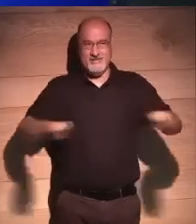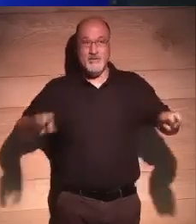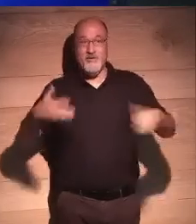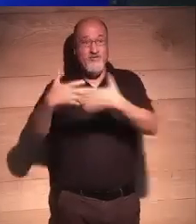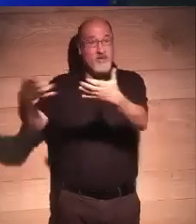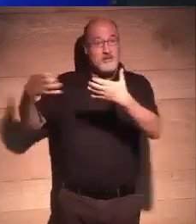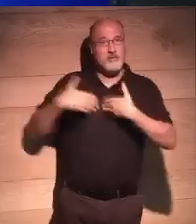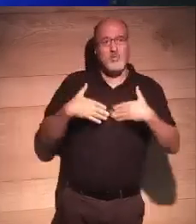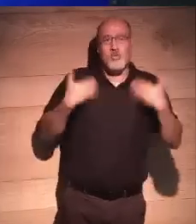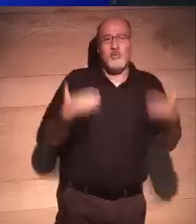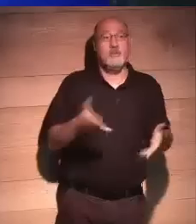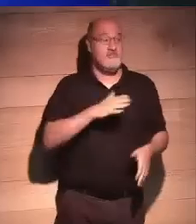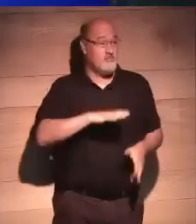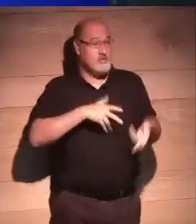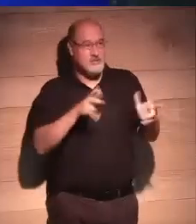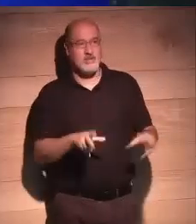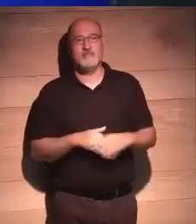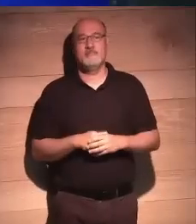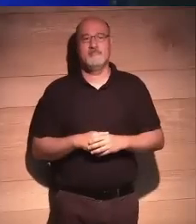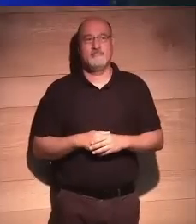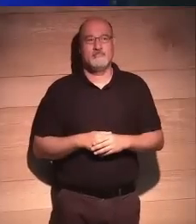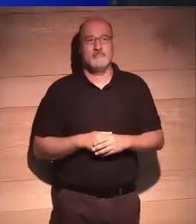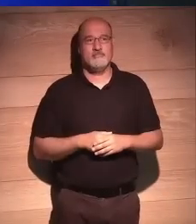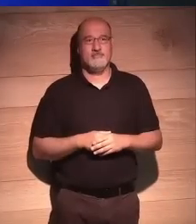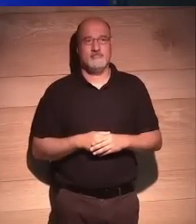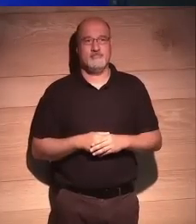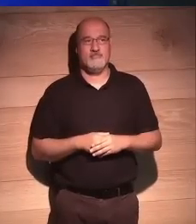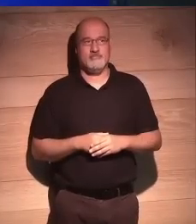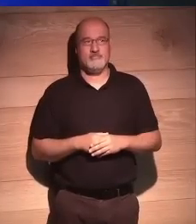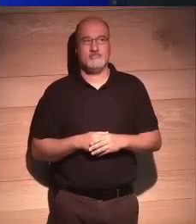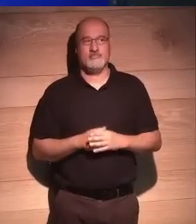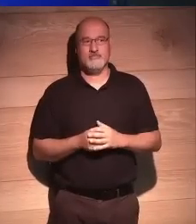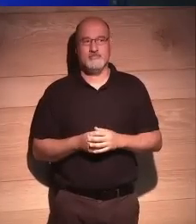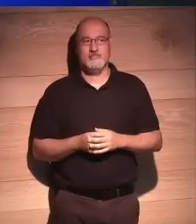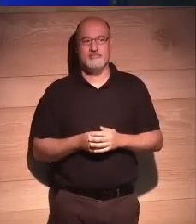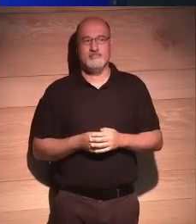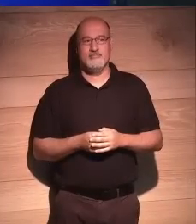oír. Por favor, sentaos. Bien, ahí yo. Perfecto, ya está.